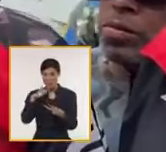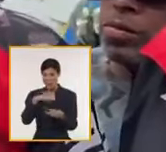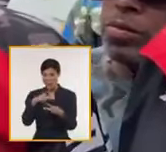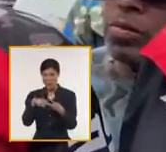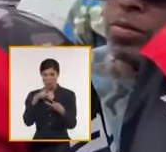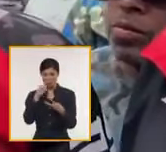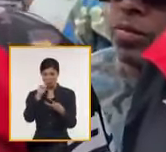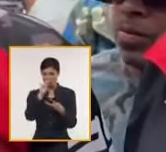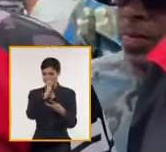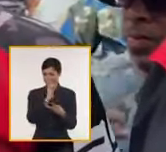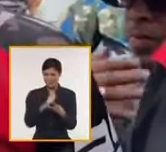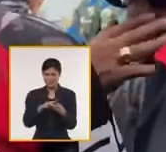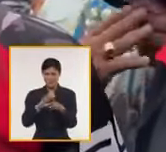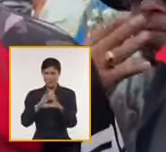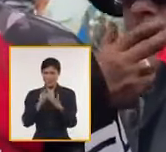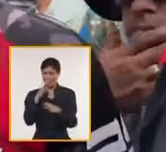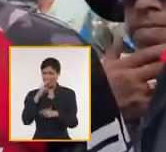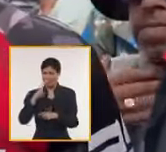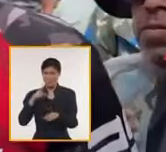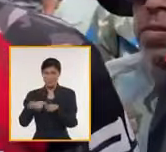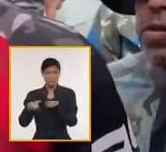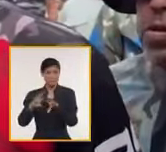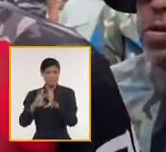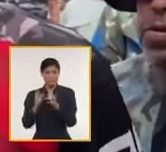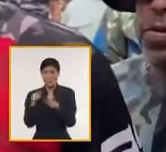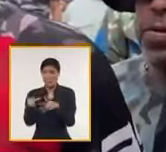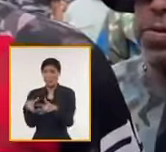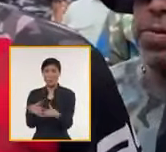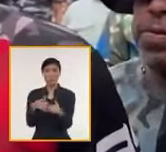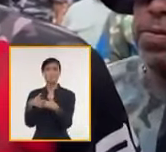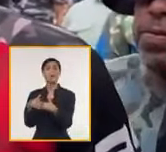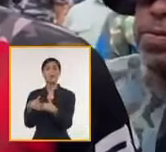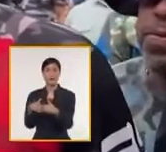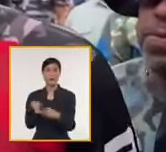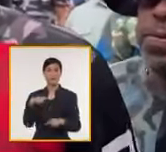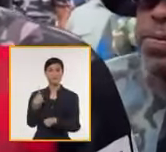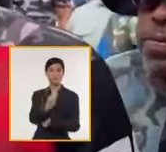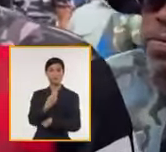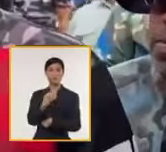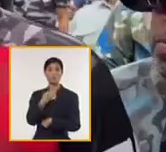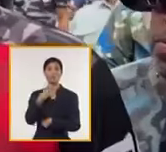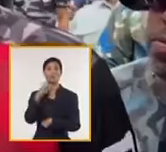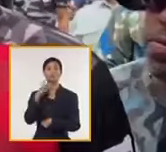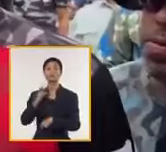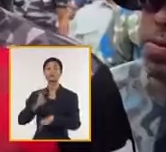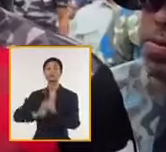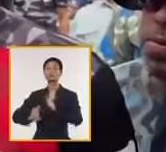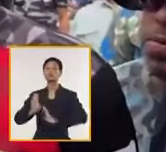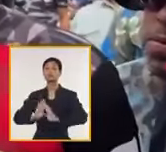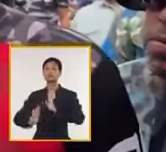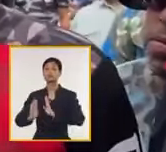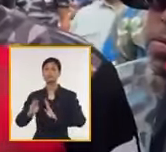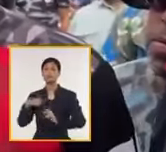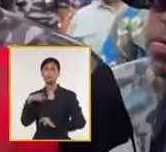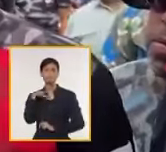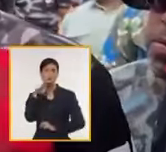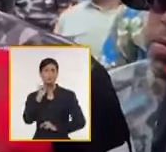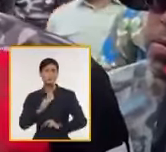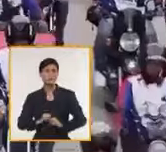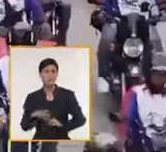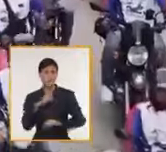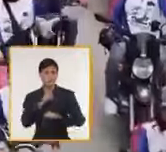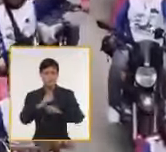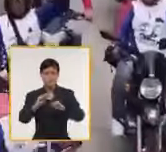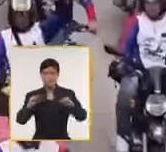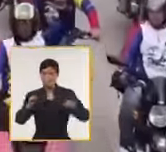narcotraficantes. Aquí está la verdad en Venezuela, el amor al prójimo, la sensibilidad humana. Por eso le extendemos estos mensajes a todos esos